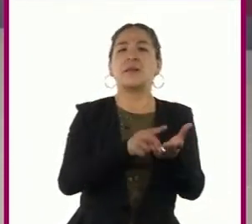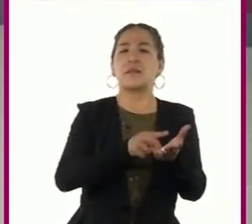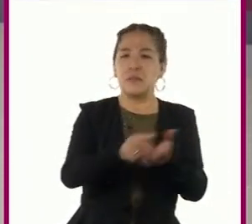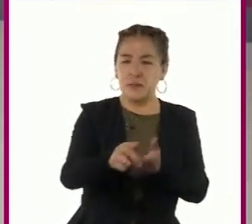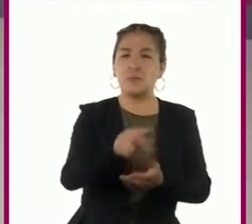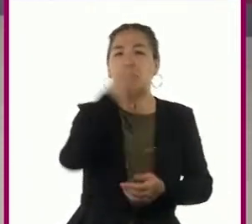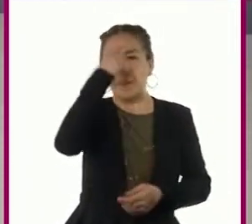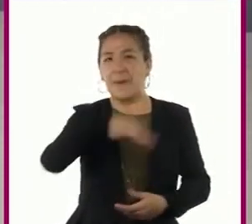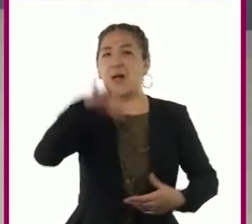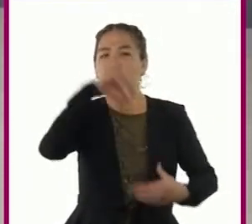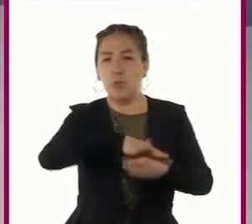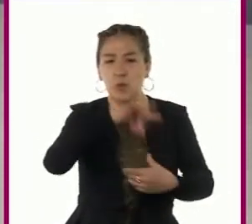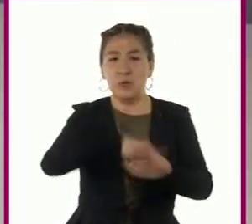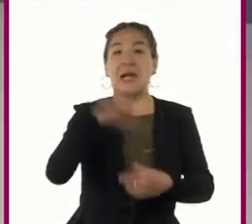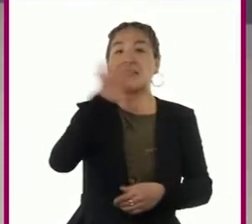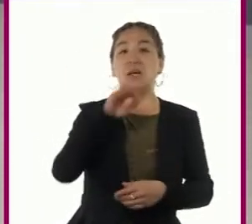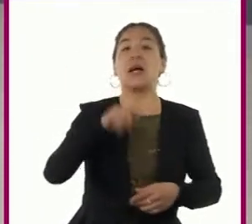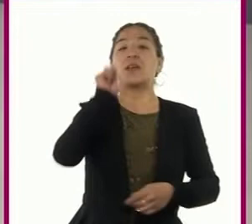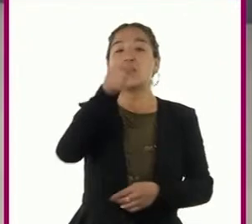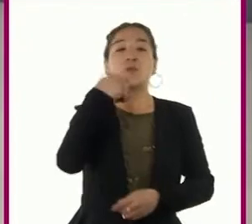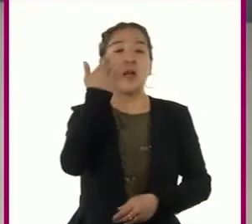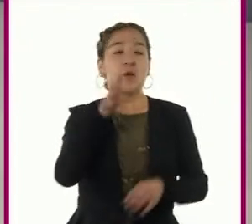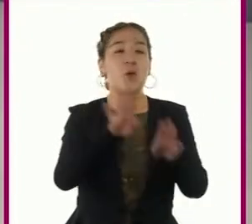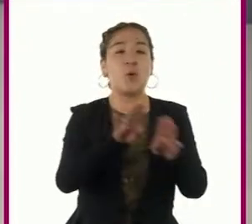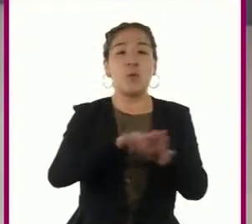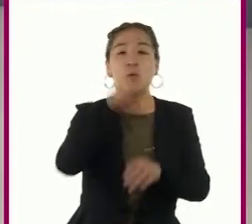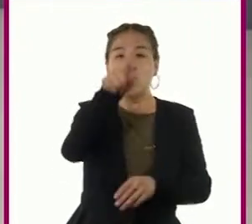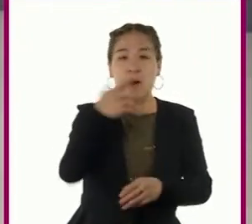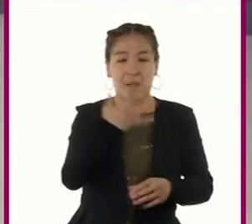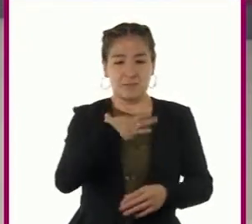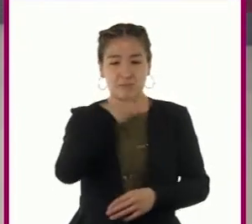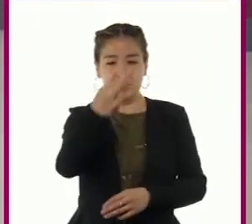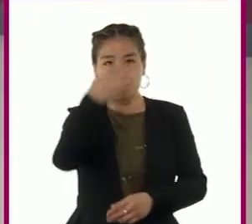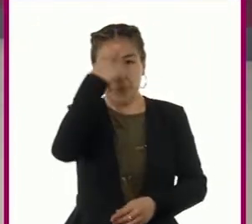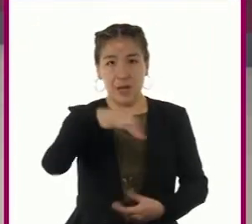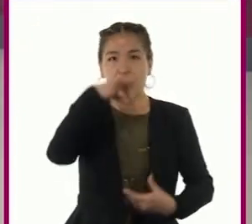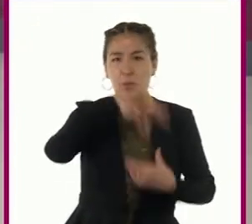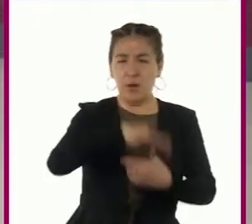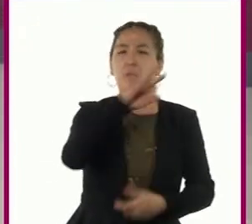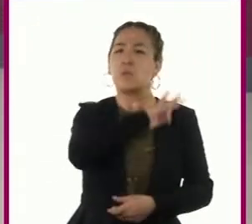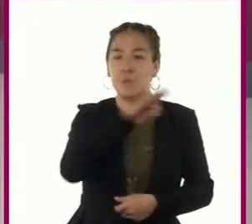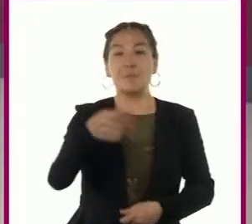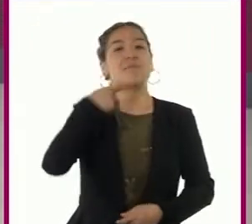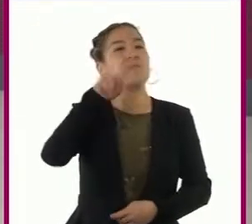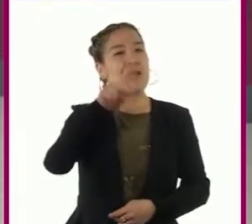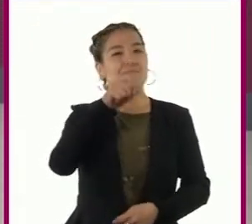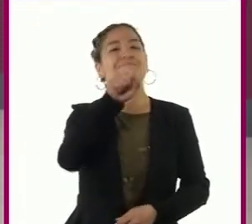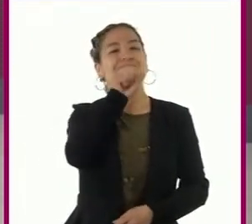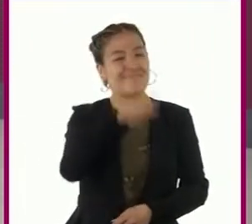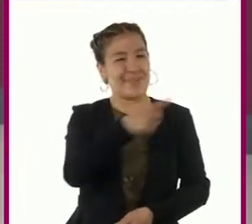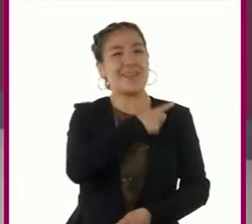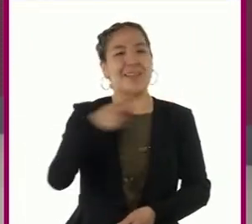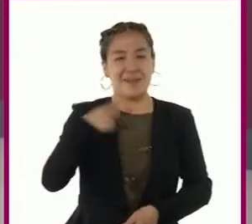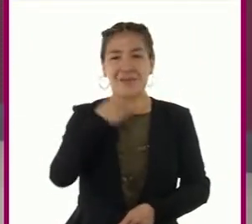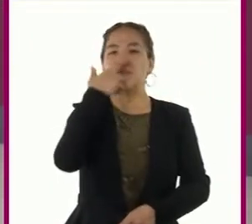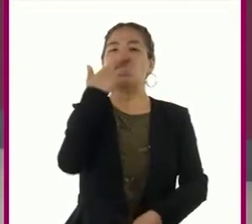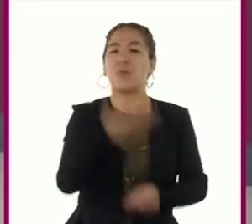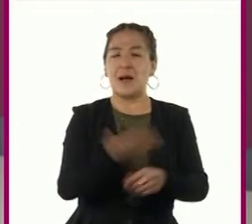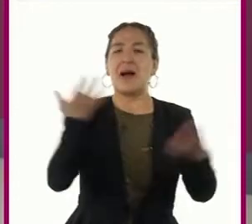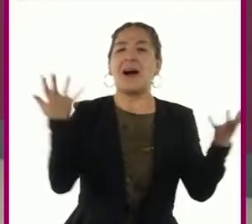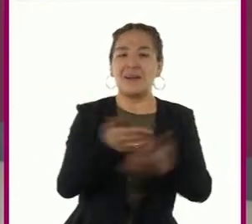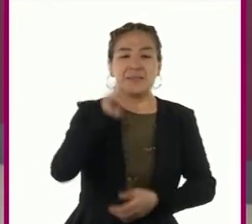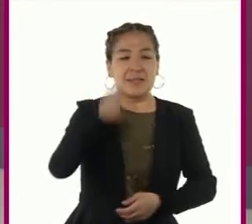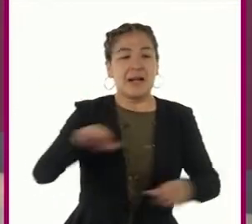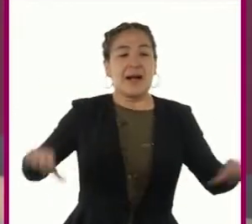ser votadas o votados para cargos de elección popular. Pero también tenemos responsabilidades, como el realizar